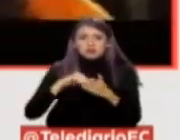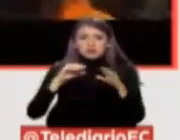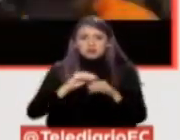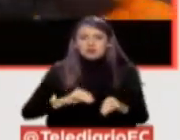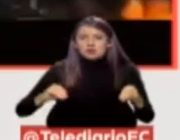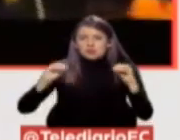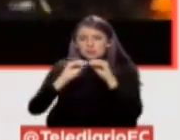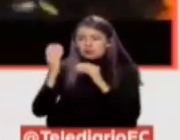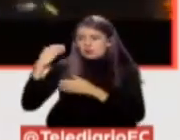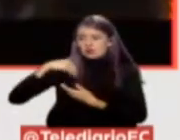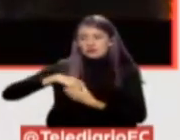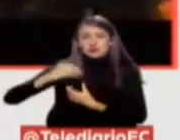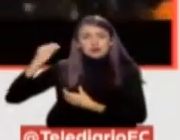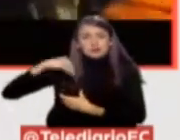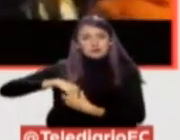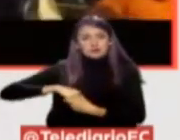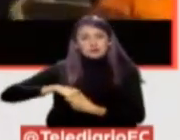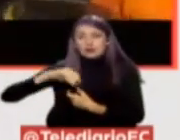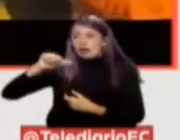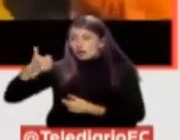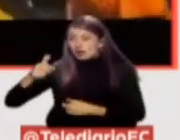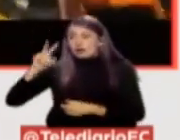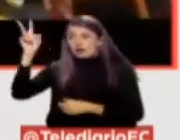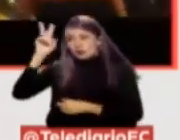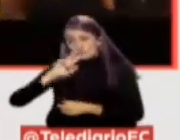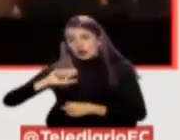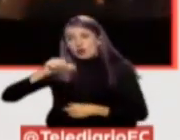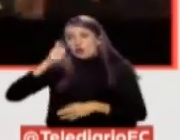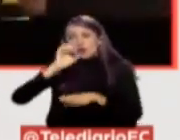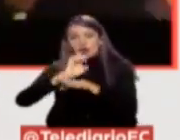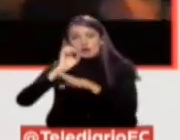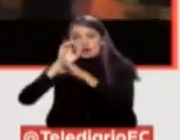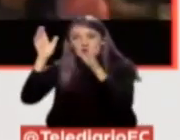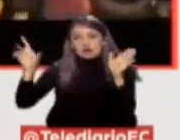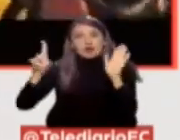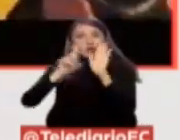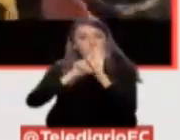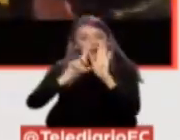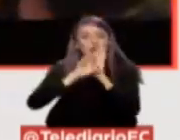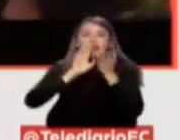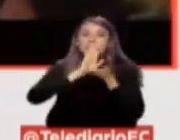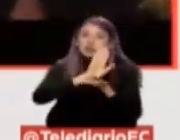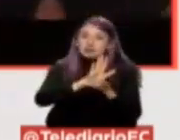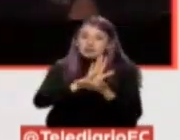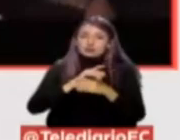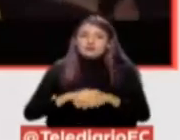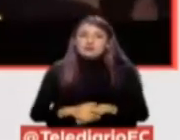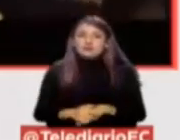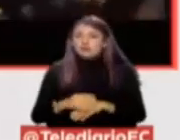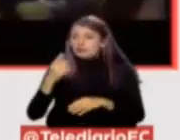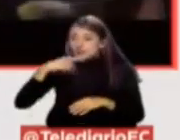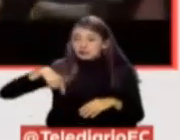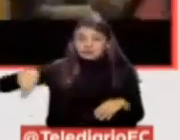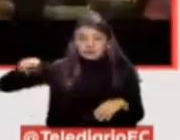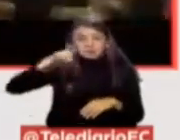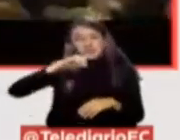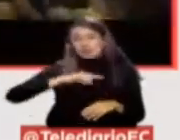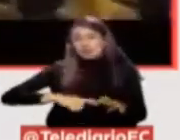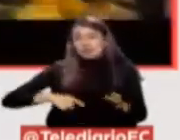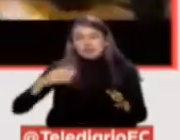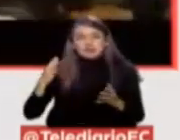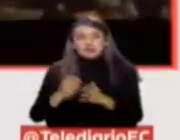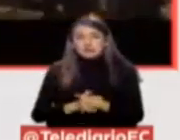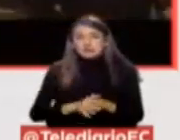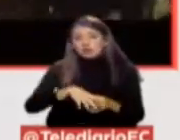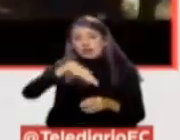el bolsillo y dejar de emplear a otro venezolano o a un ecuatoriano con seguridad social o con contrato. Y eso ha exacerbado a la población